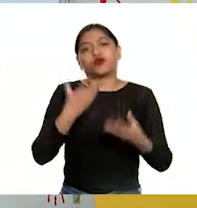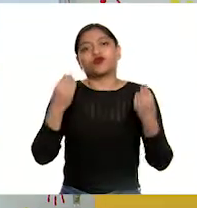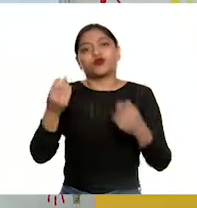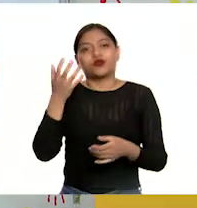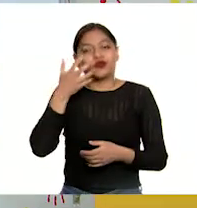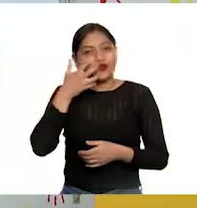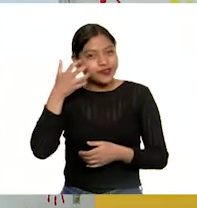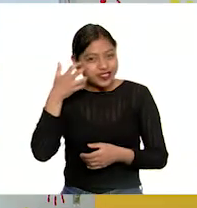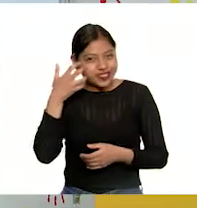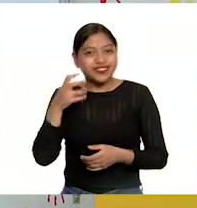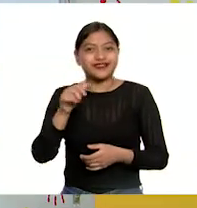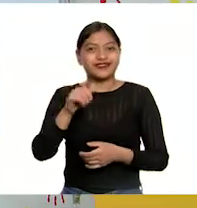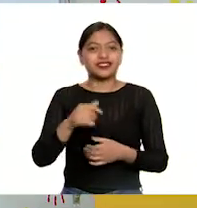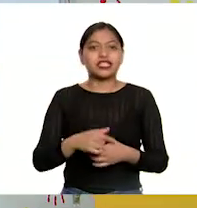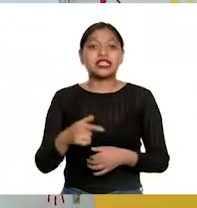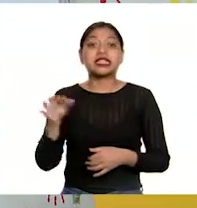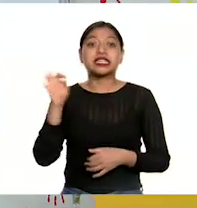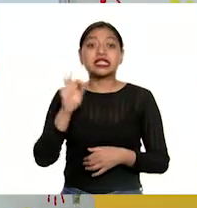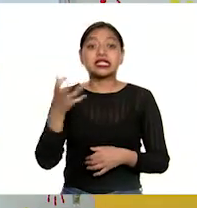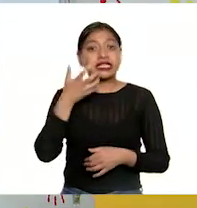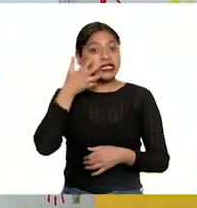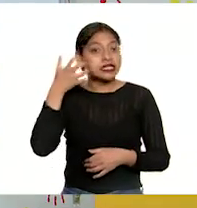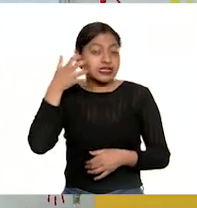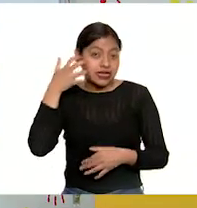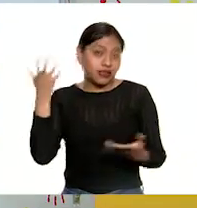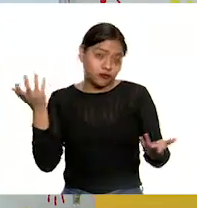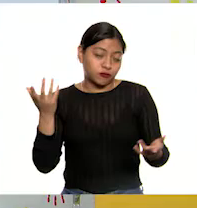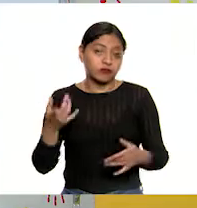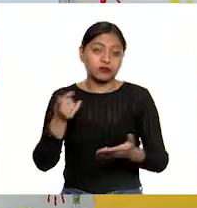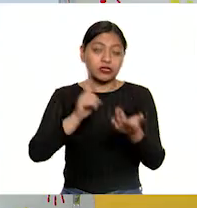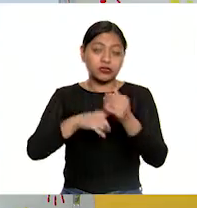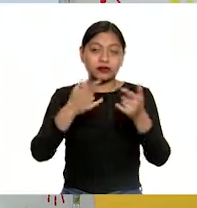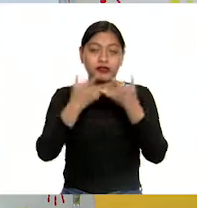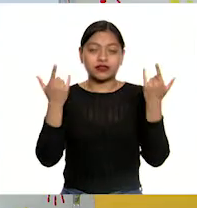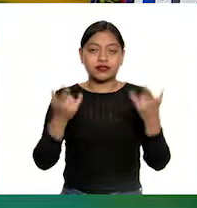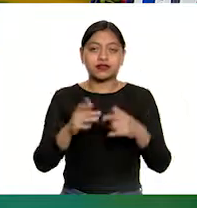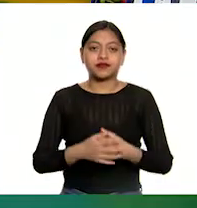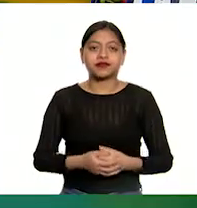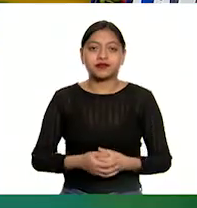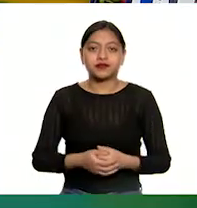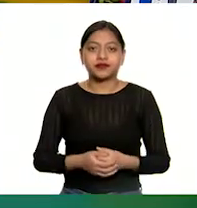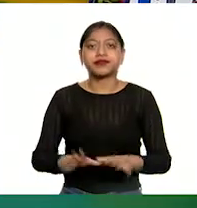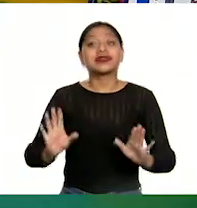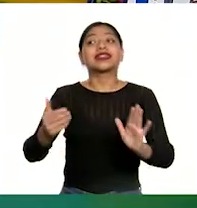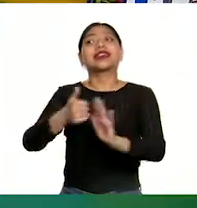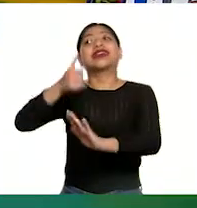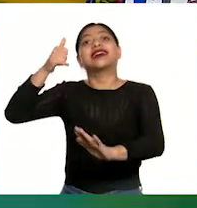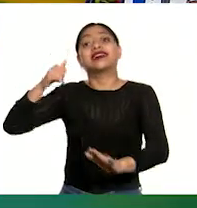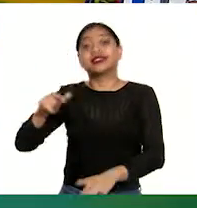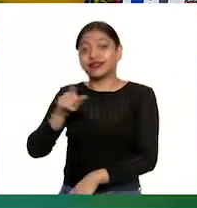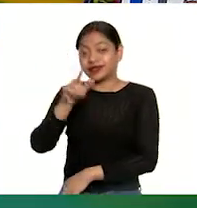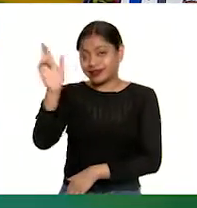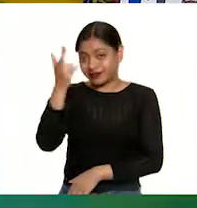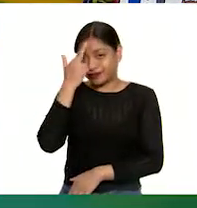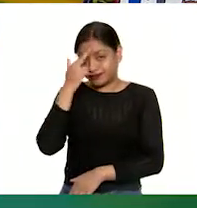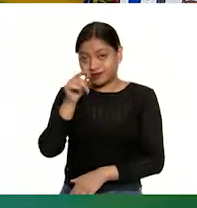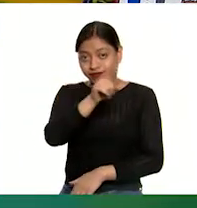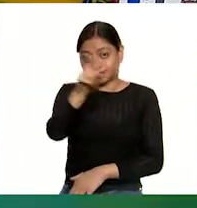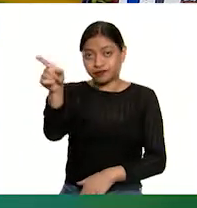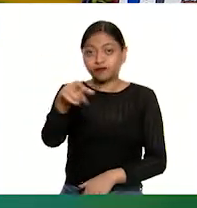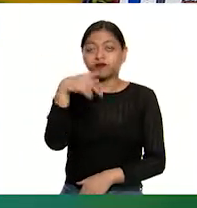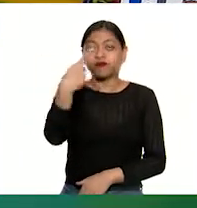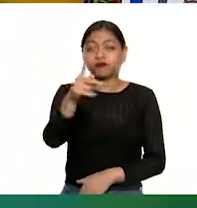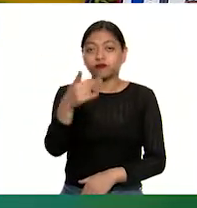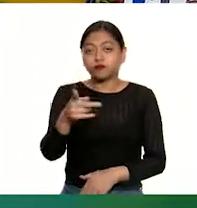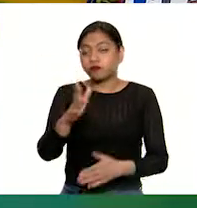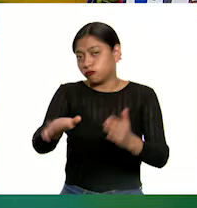gatos. Entonces, yo creo que puede ser de un gato. Puede ser, pero fíjate que ya las niñas y los niños nos mandaron su